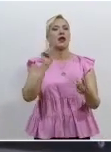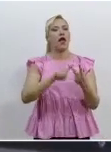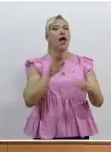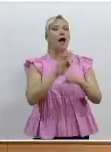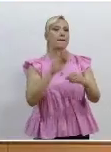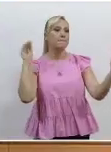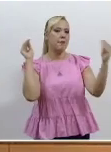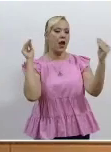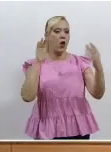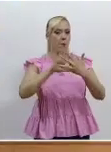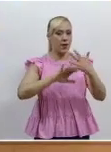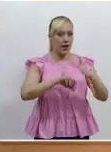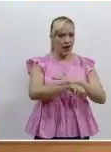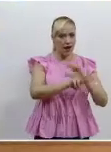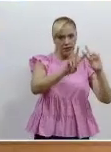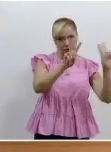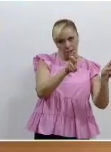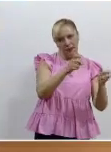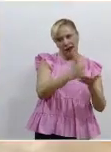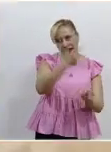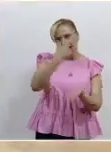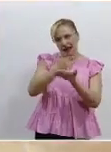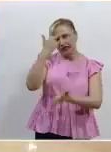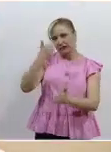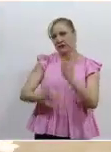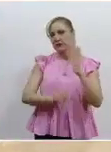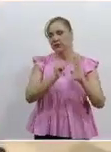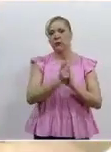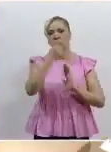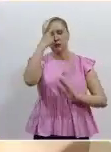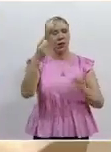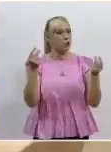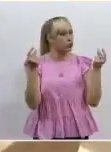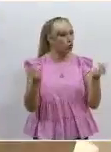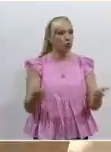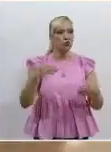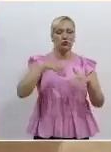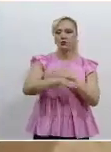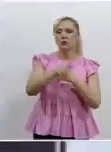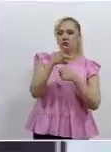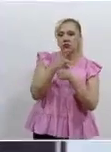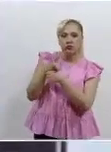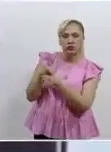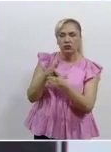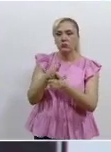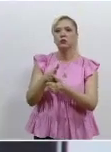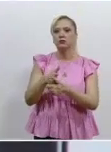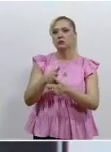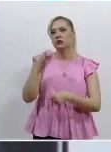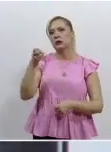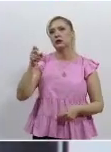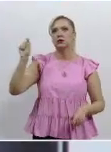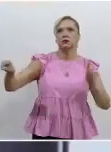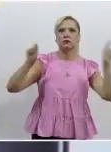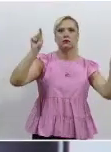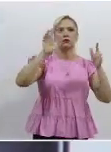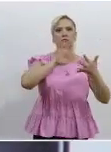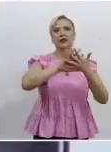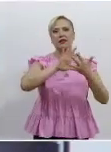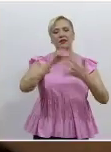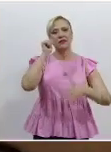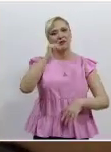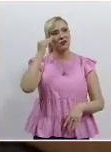actuales operadores del sistema ayudará a agilizar las audiencias orales en los centros de justicia penal federal, lo que permitirá reducir los